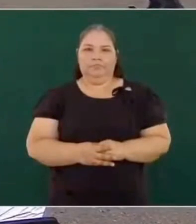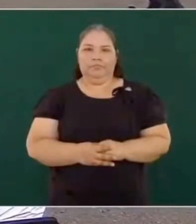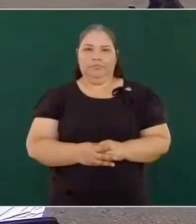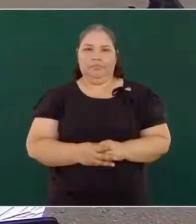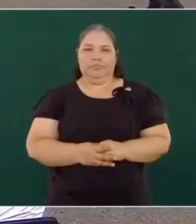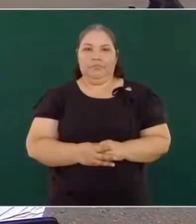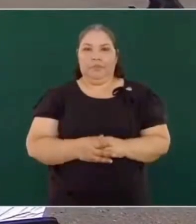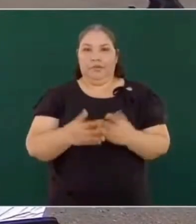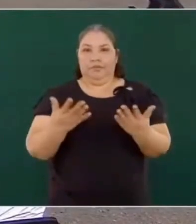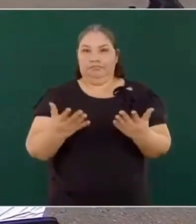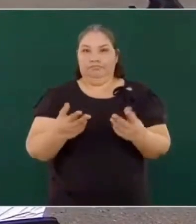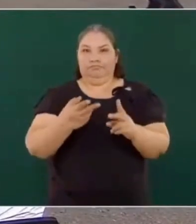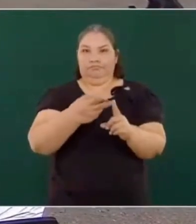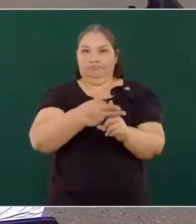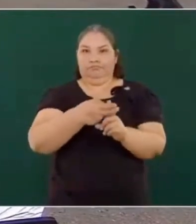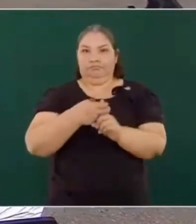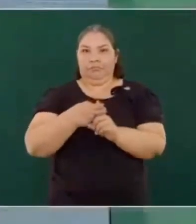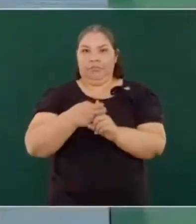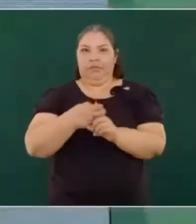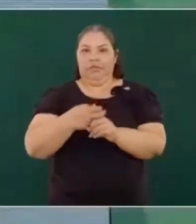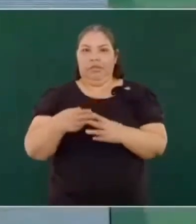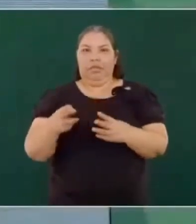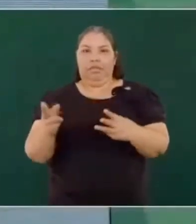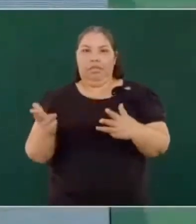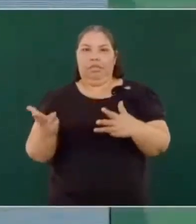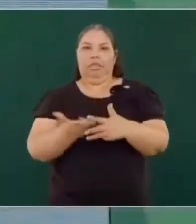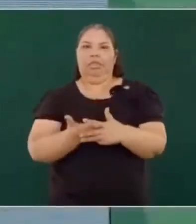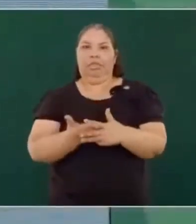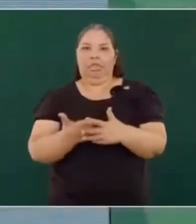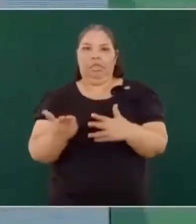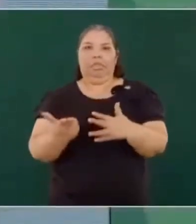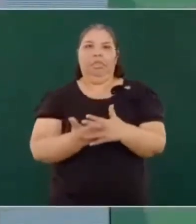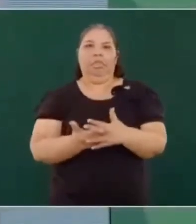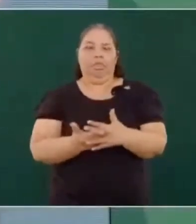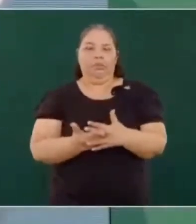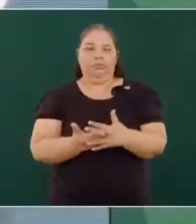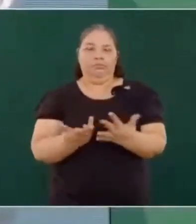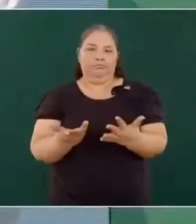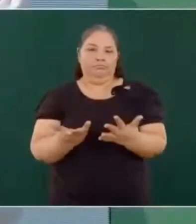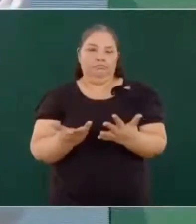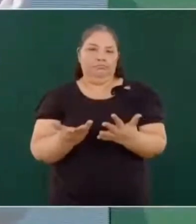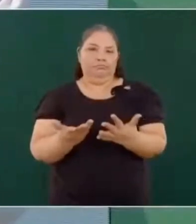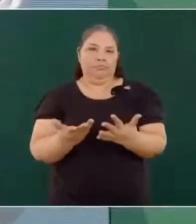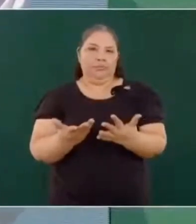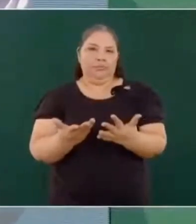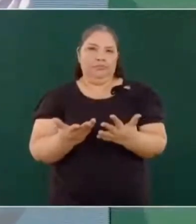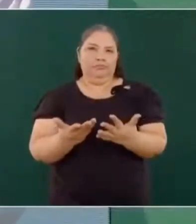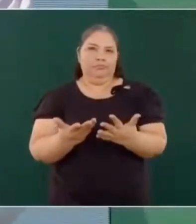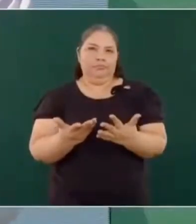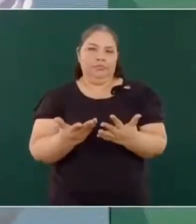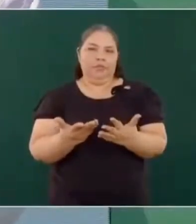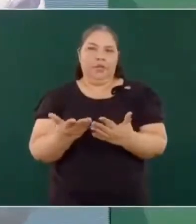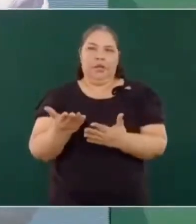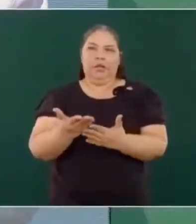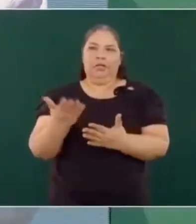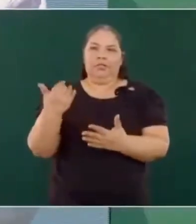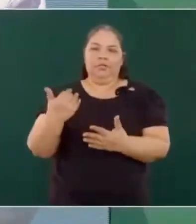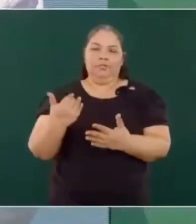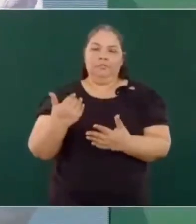además de los secuestros, los homicidios, vamos a hablar del